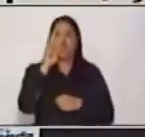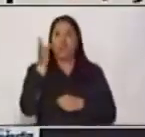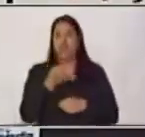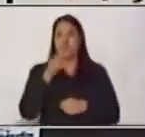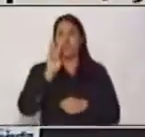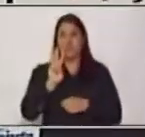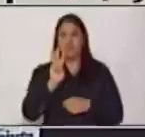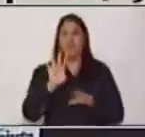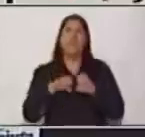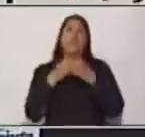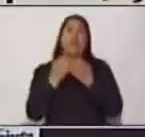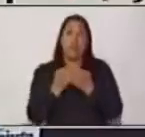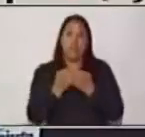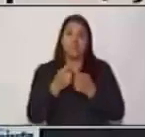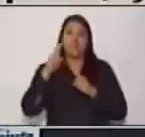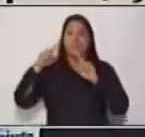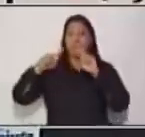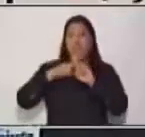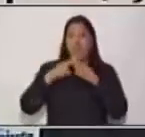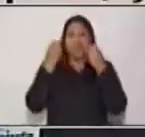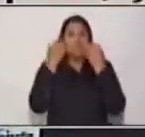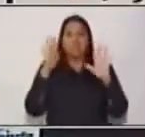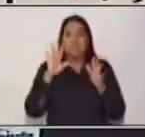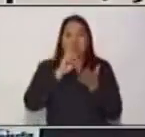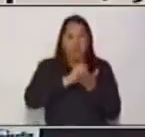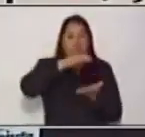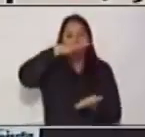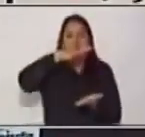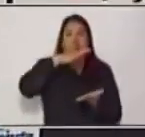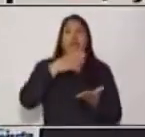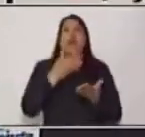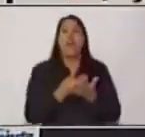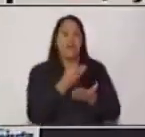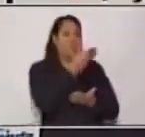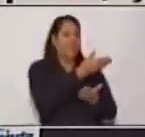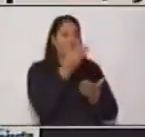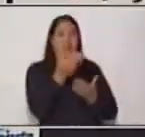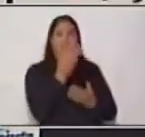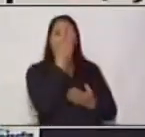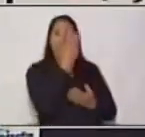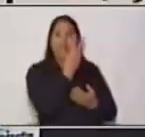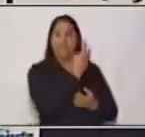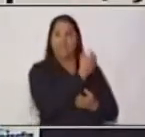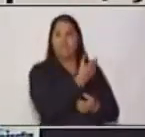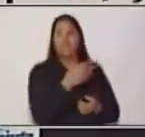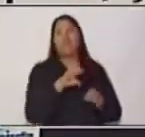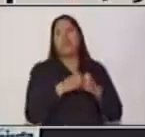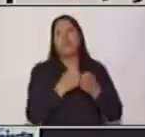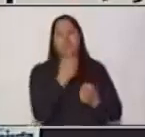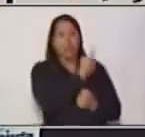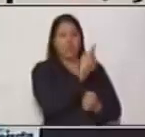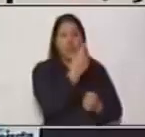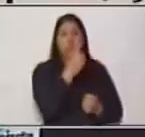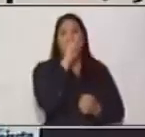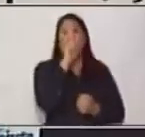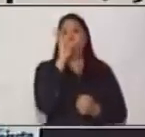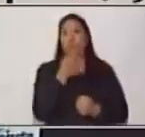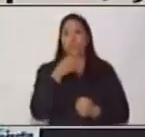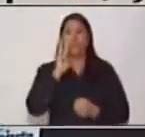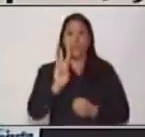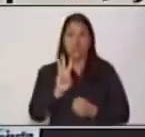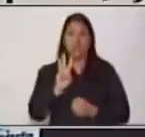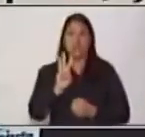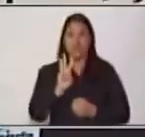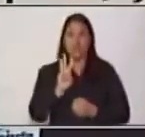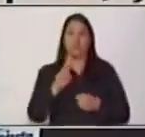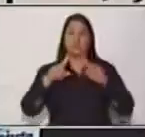repartir en 3 partes. Por tanto, a cada uno de sus amigos le va a quedar 1/3 de X. Entonces,